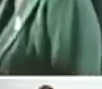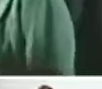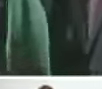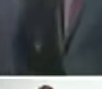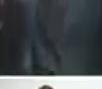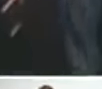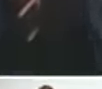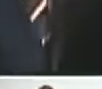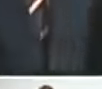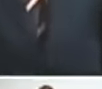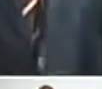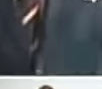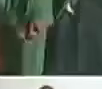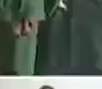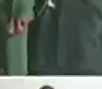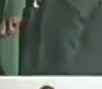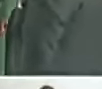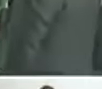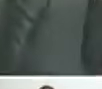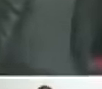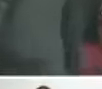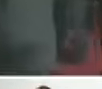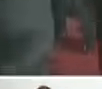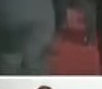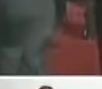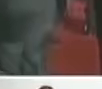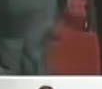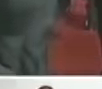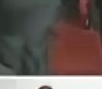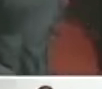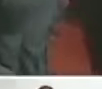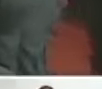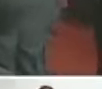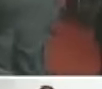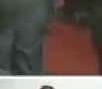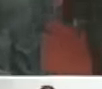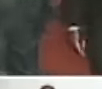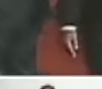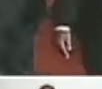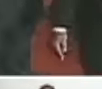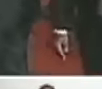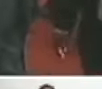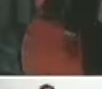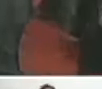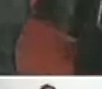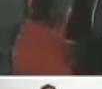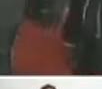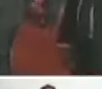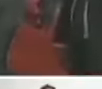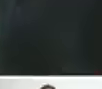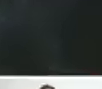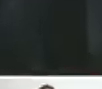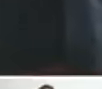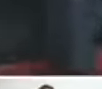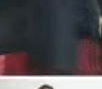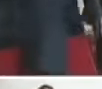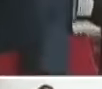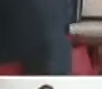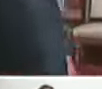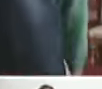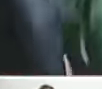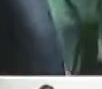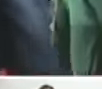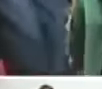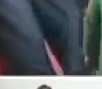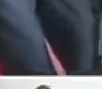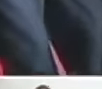donde participó la población venezolana y que finalmente permitió pues ser sancionada en estos espacios. Hoy promulgada en una